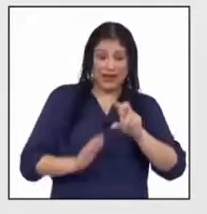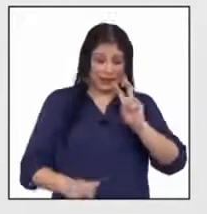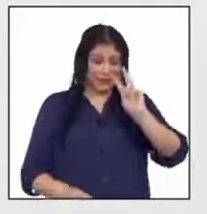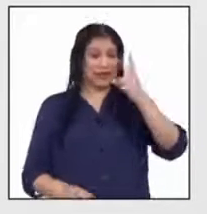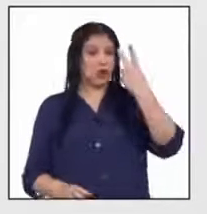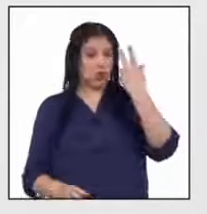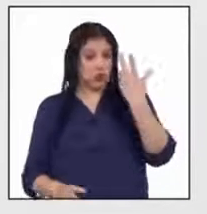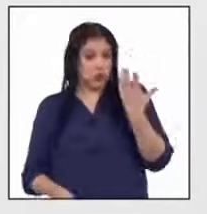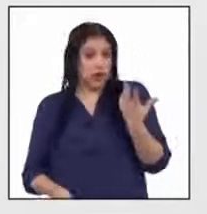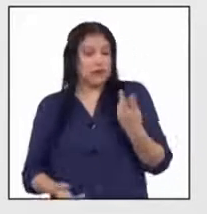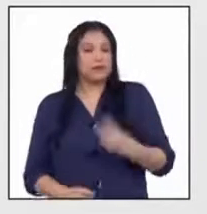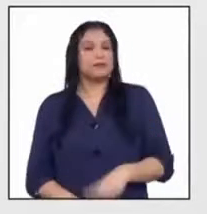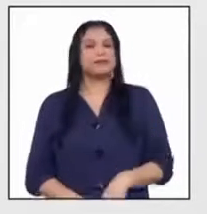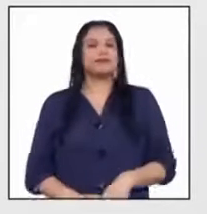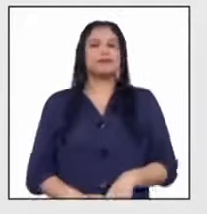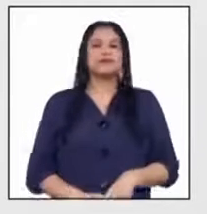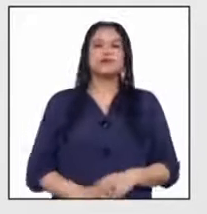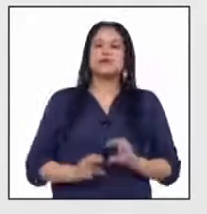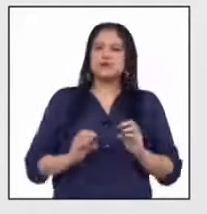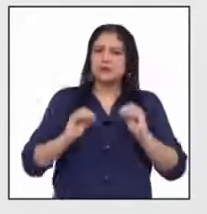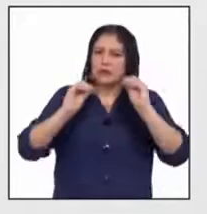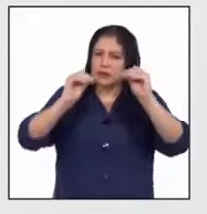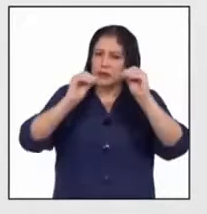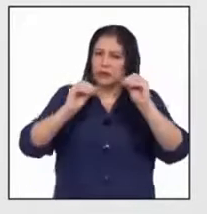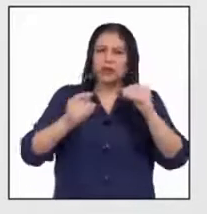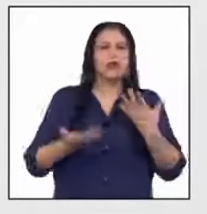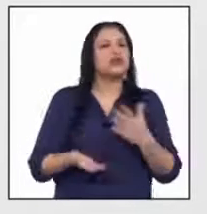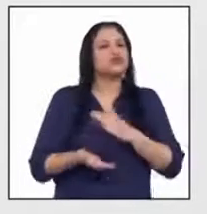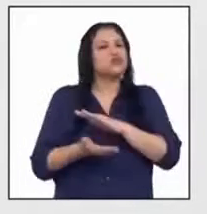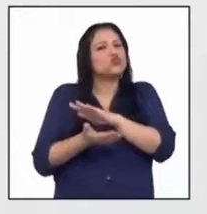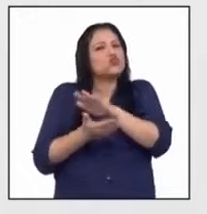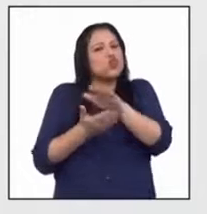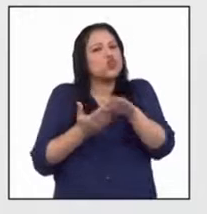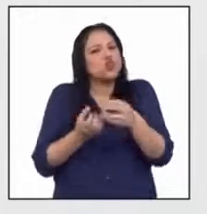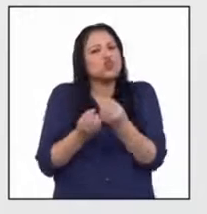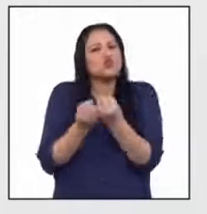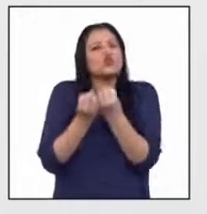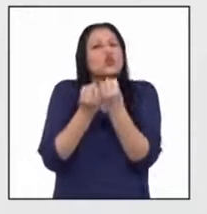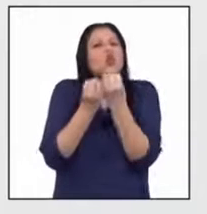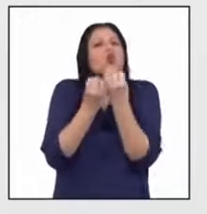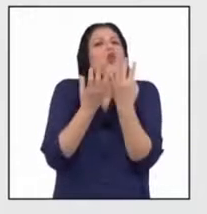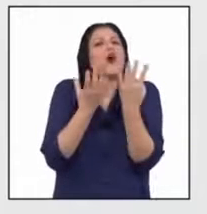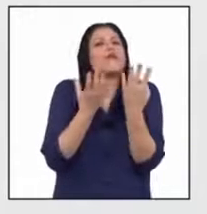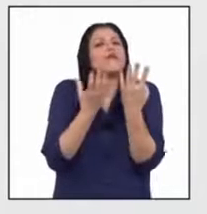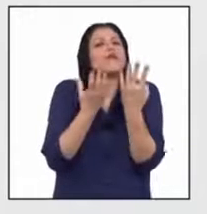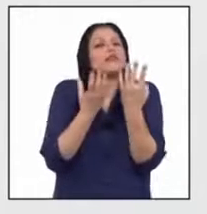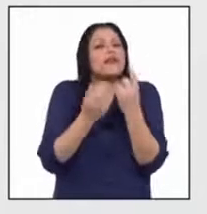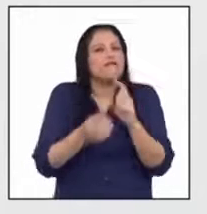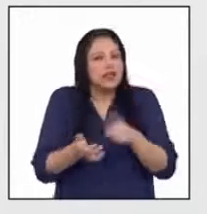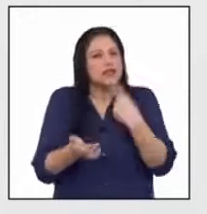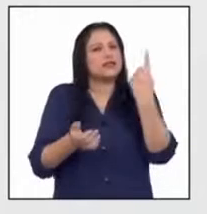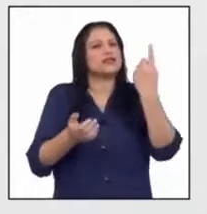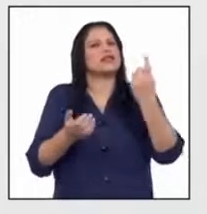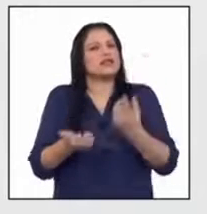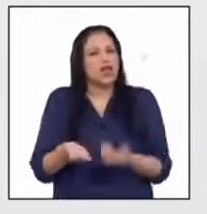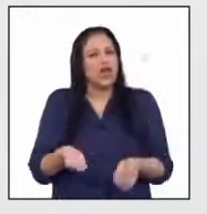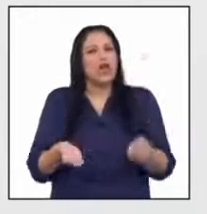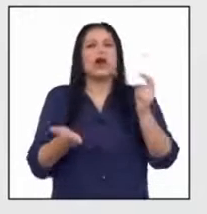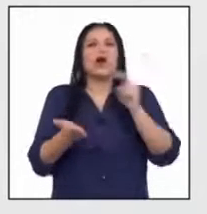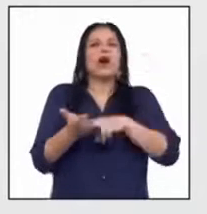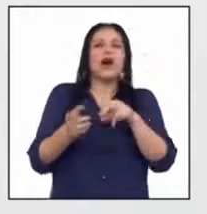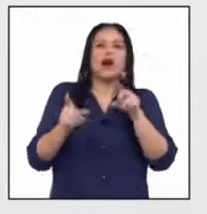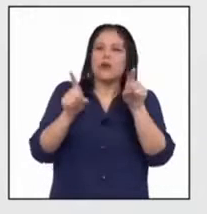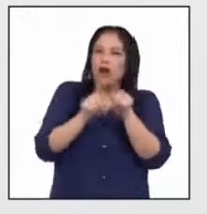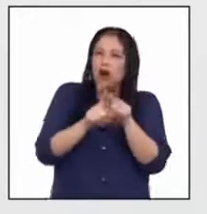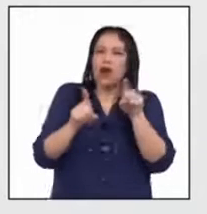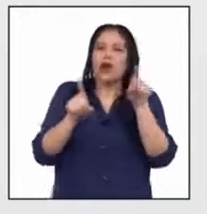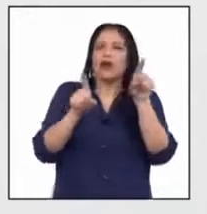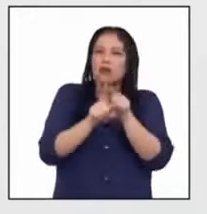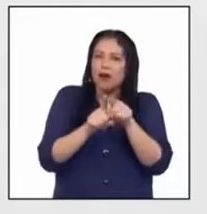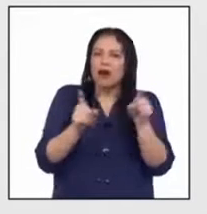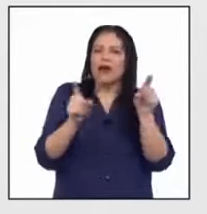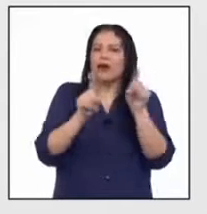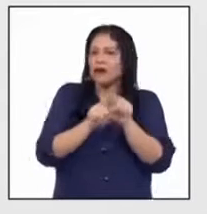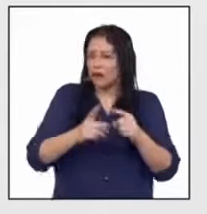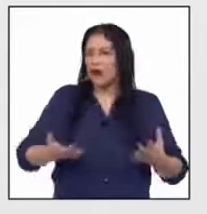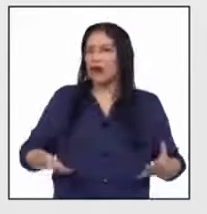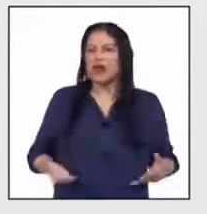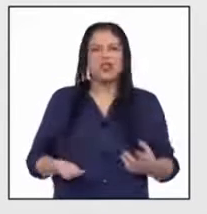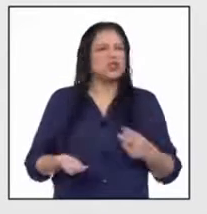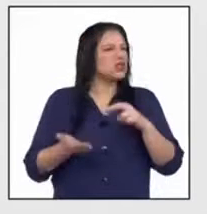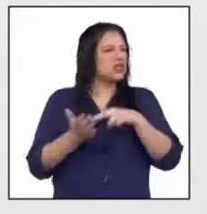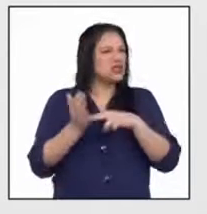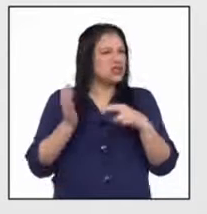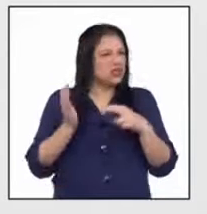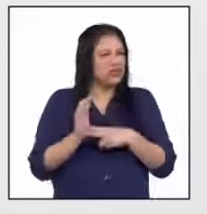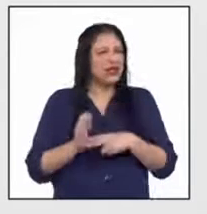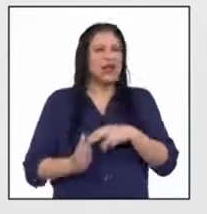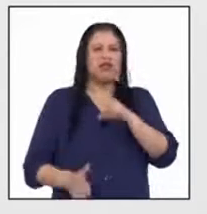segunda columna se debe colocar la cantidad de veces que se repite cada dato. Esto se